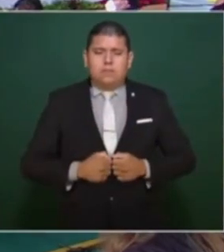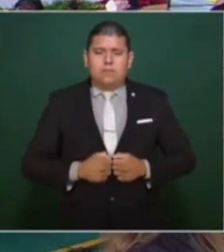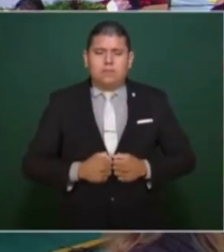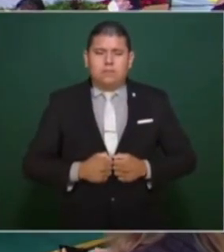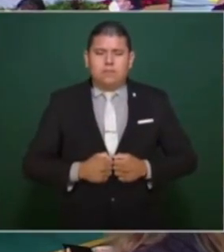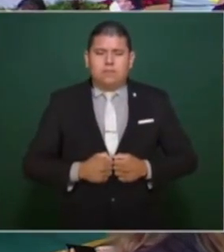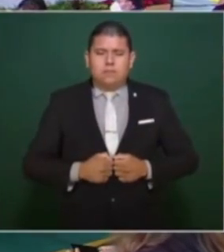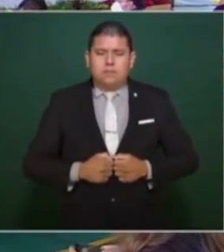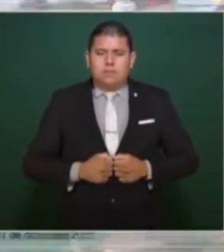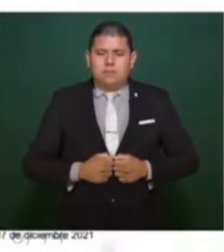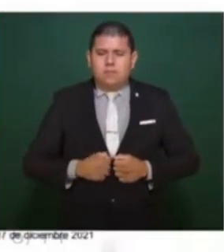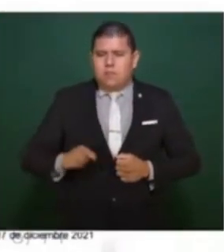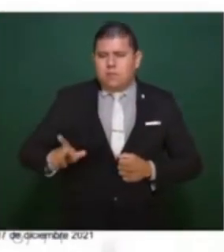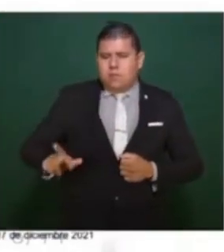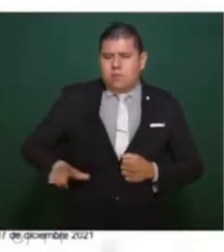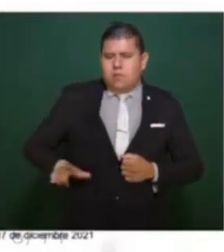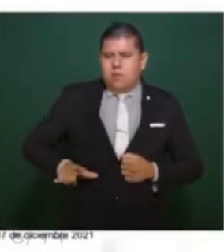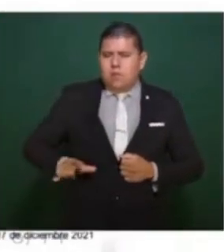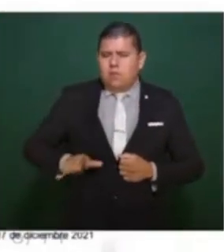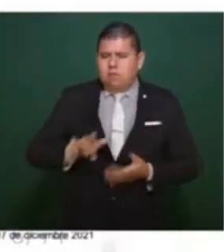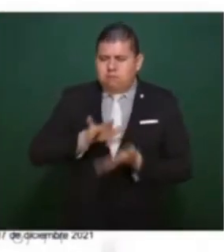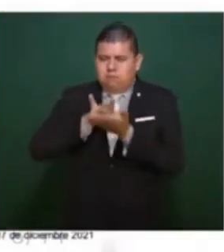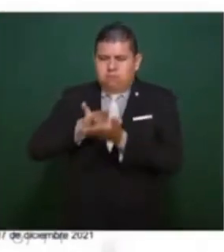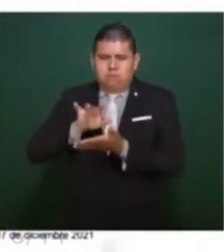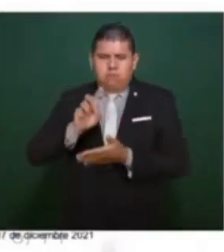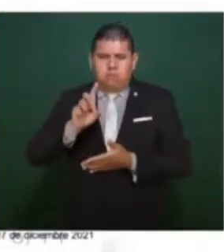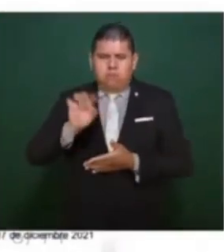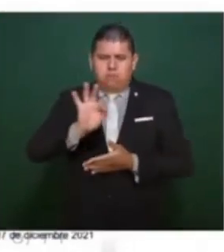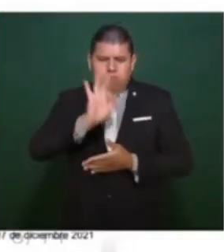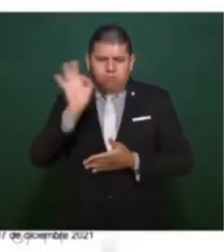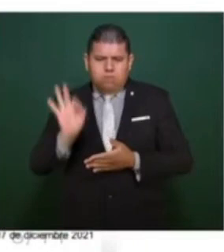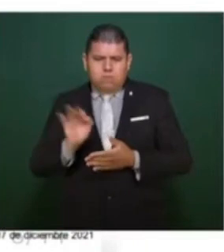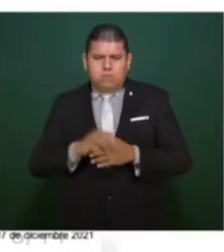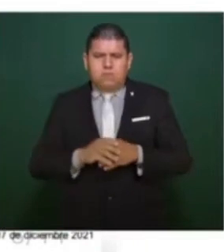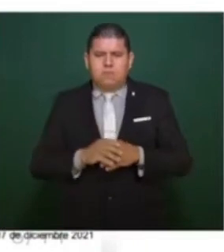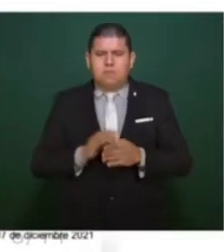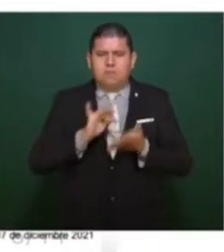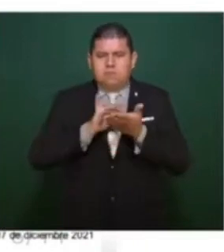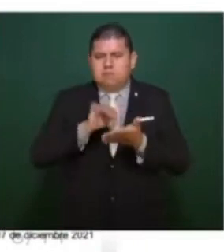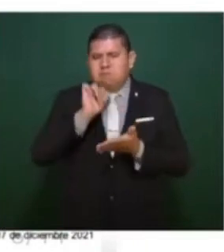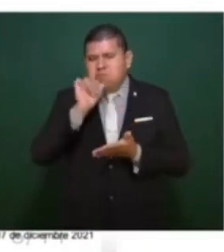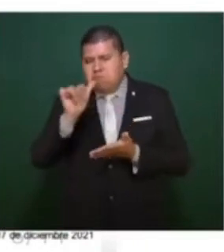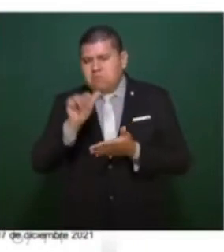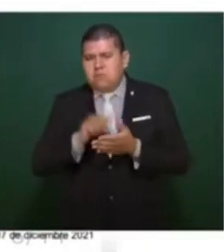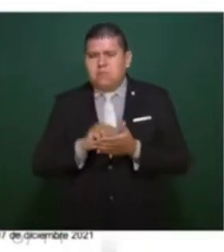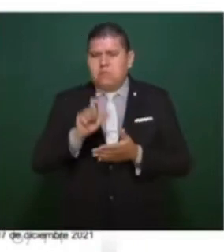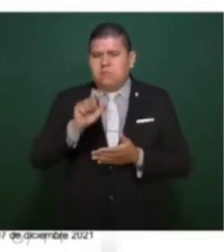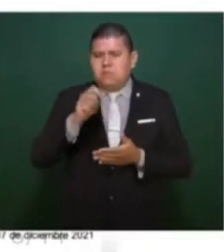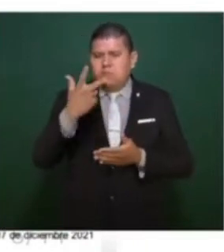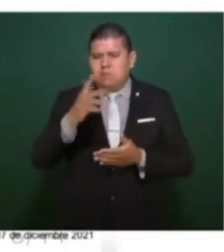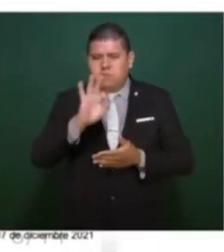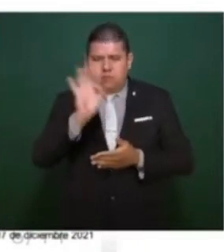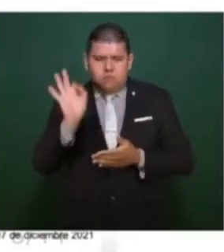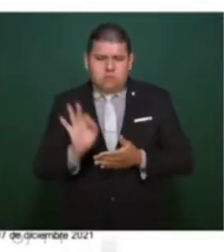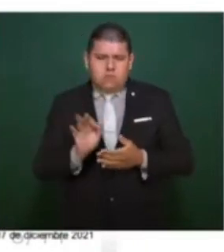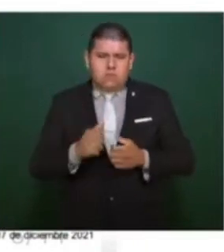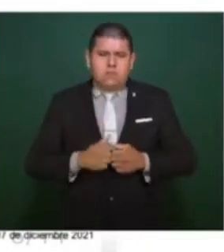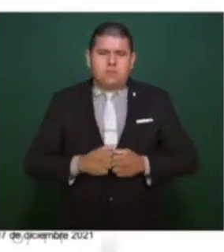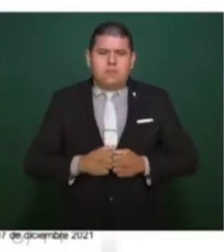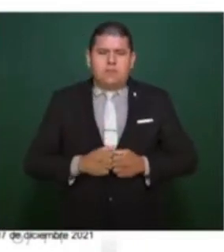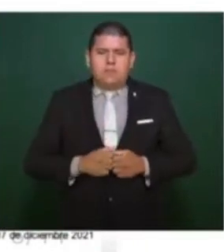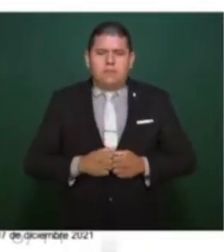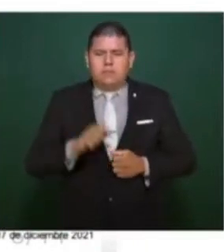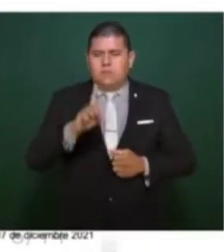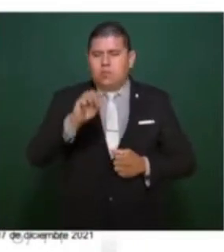A favor de nosotros 30, neutro 23 o 28, contra